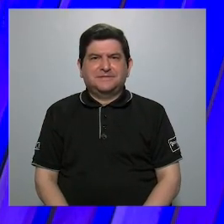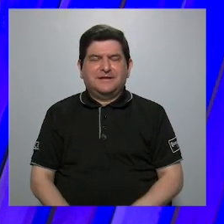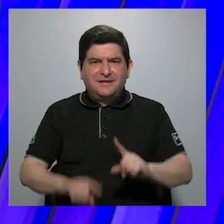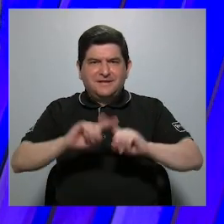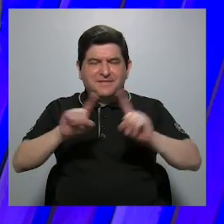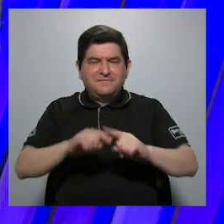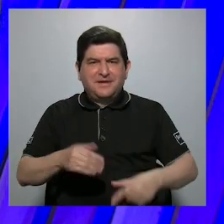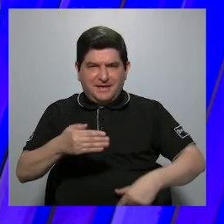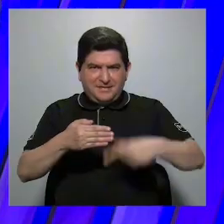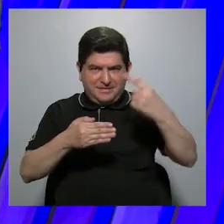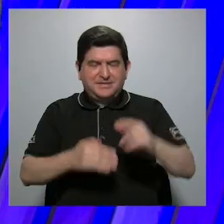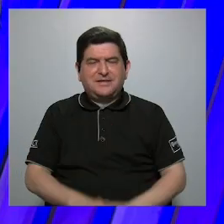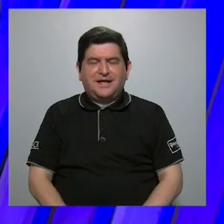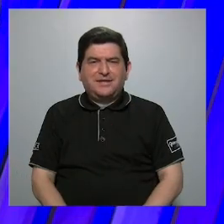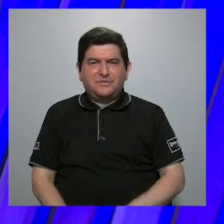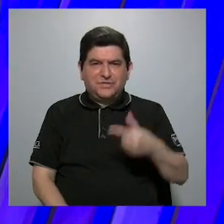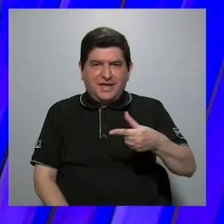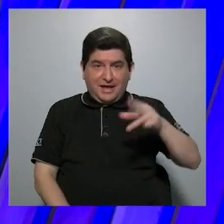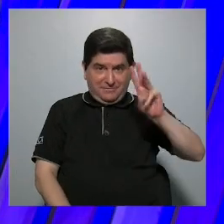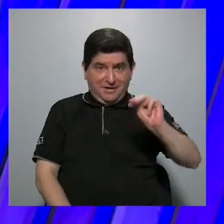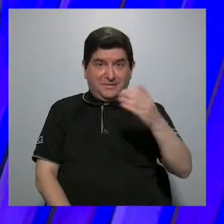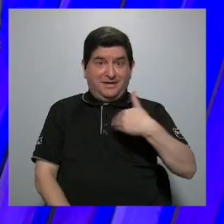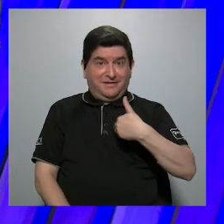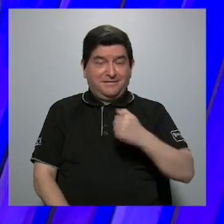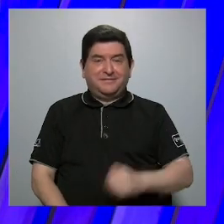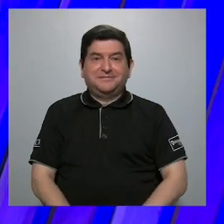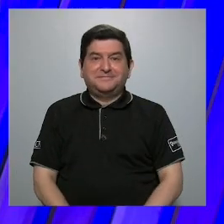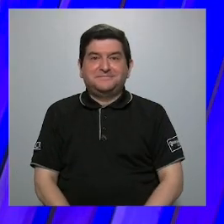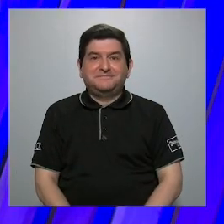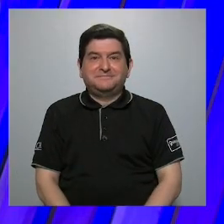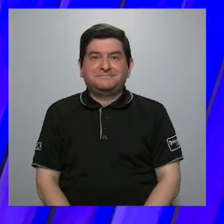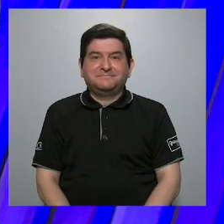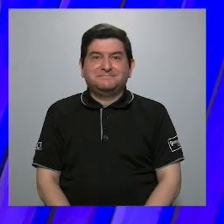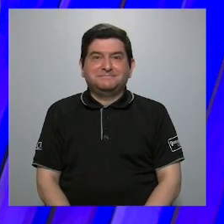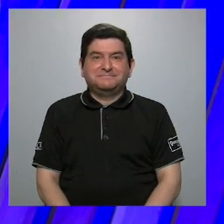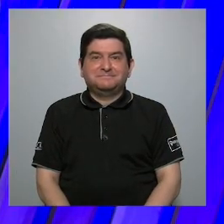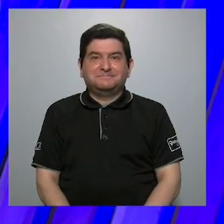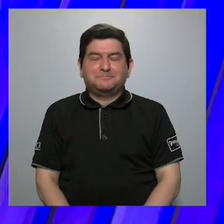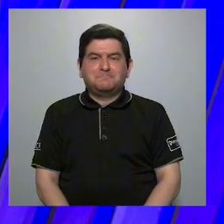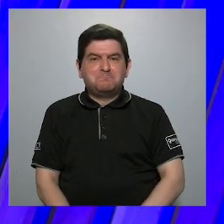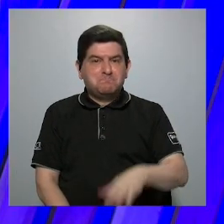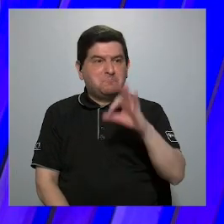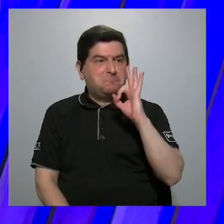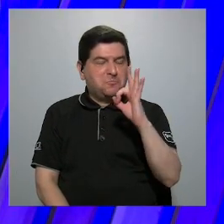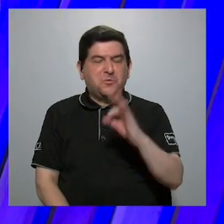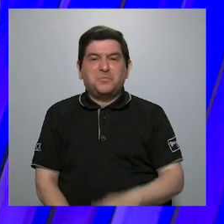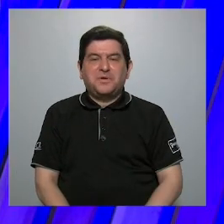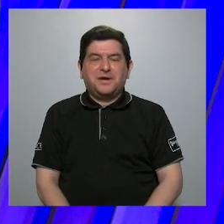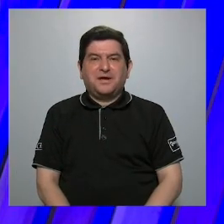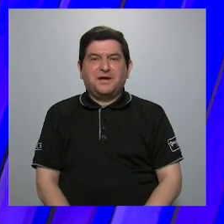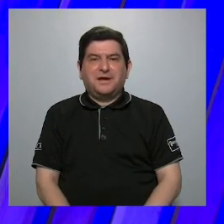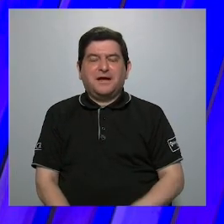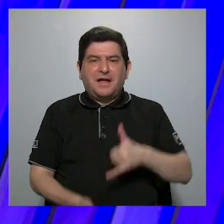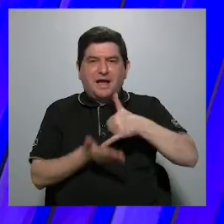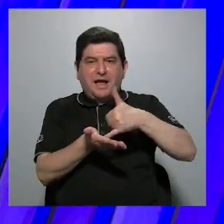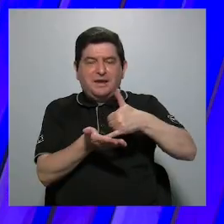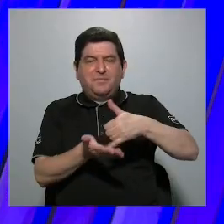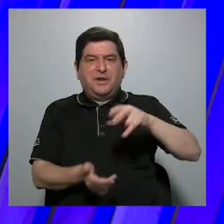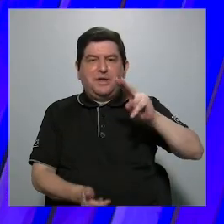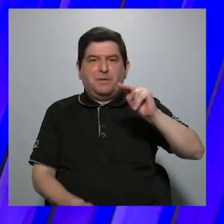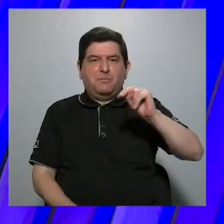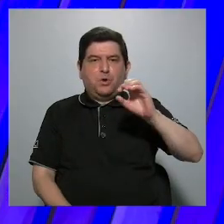todos los grados hasta donde yo sé, don Gabriel, pues viene muy bien con lo del premio Nobel.